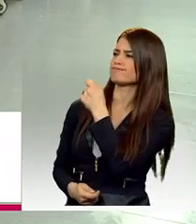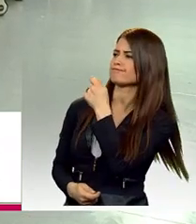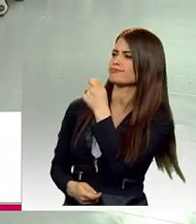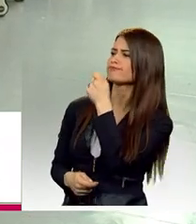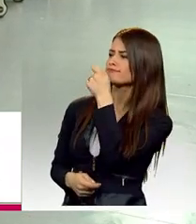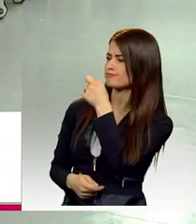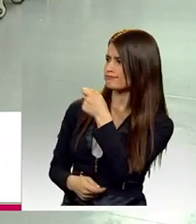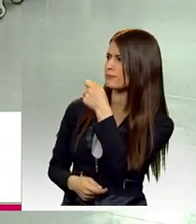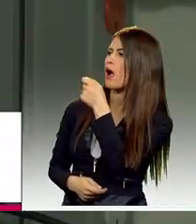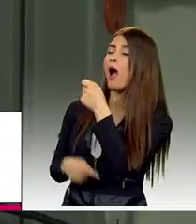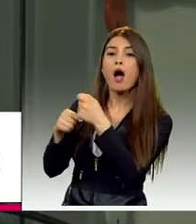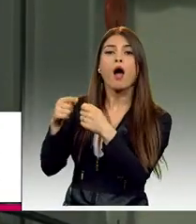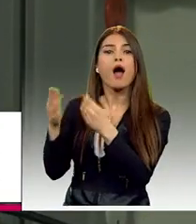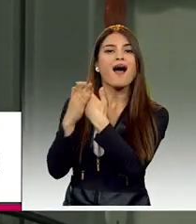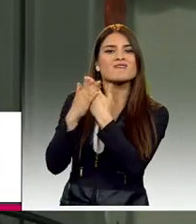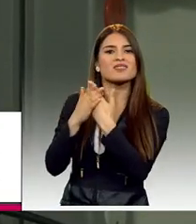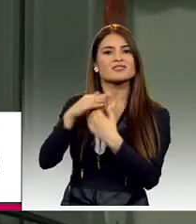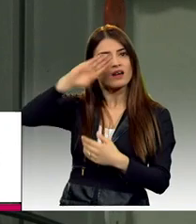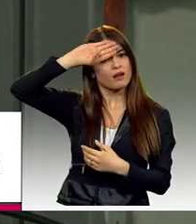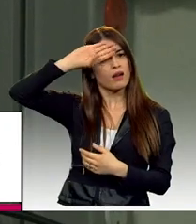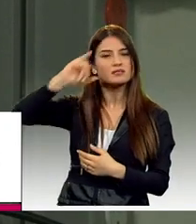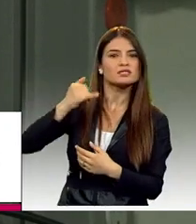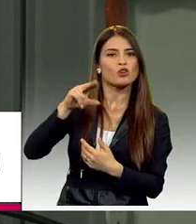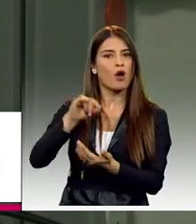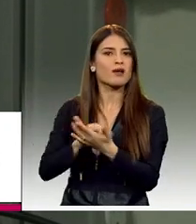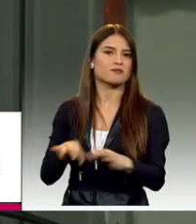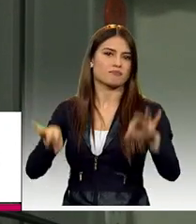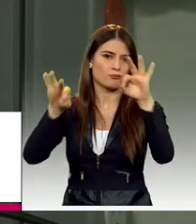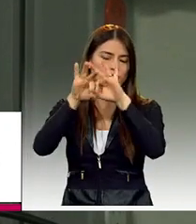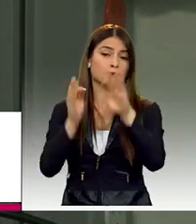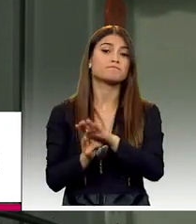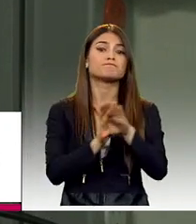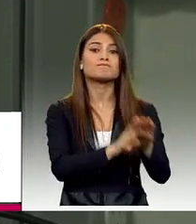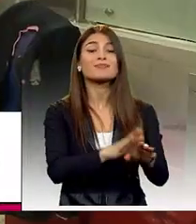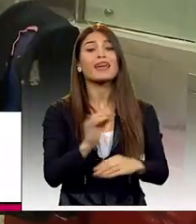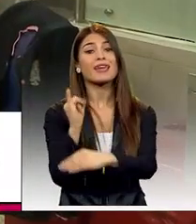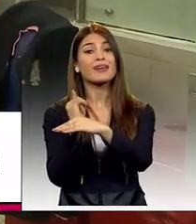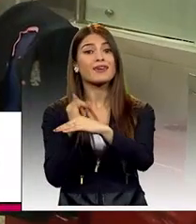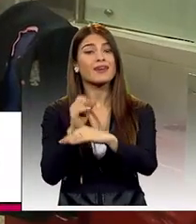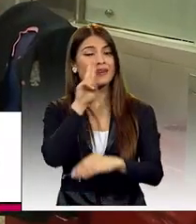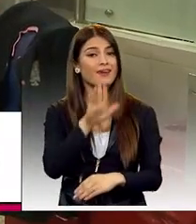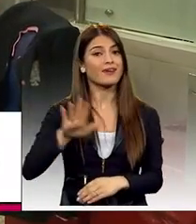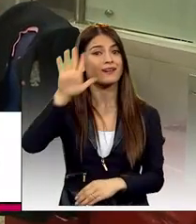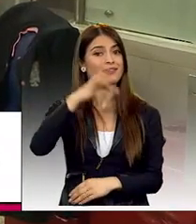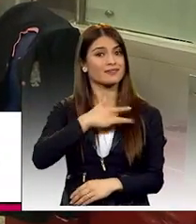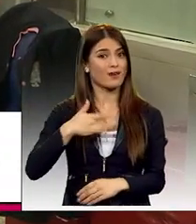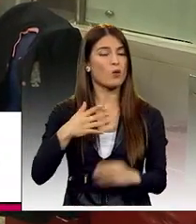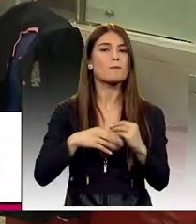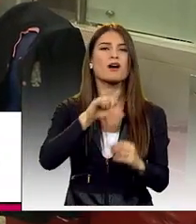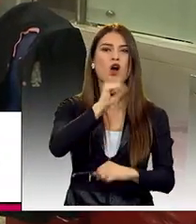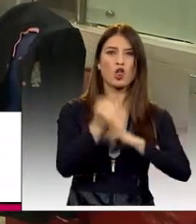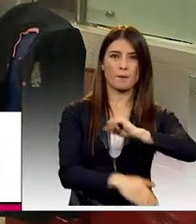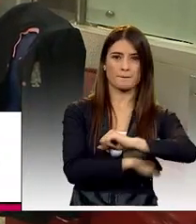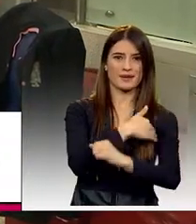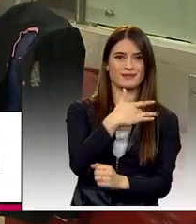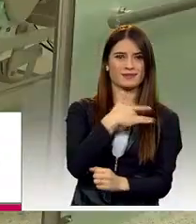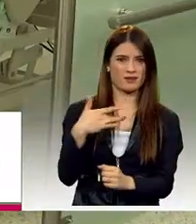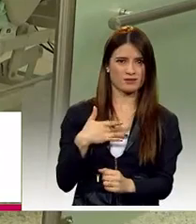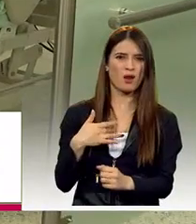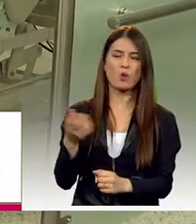cifras reveladas a diario por el Instituto Nacional de Salud y el Ministerio en materia de reducción de contagios y decesos por causas